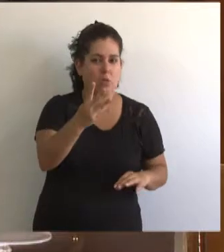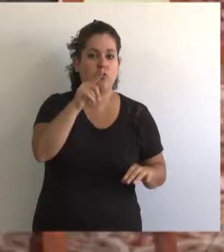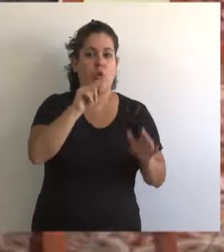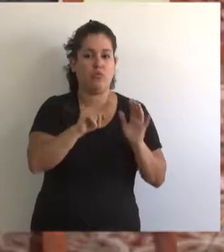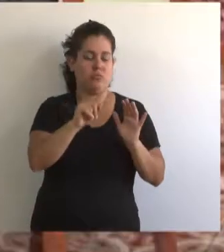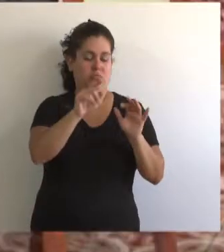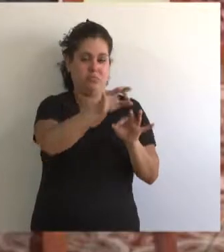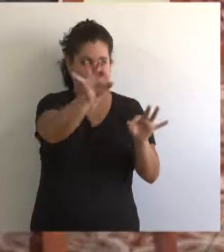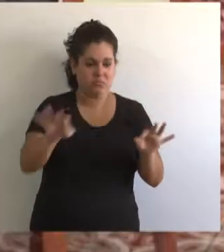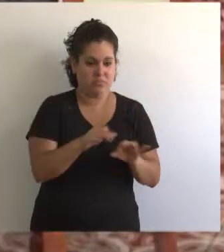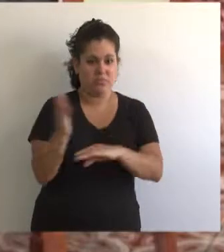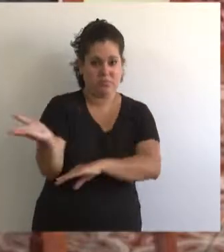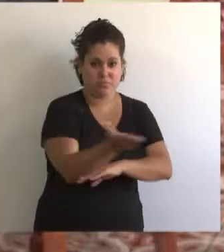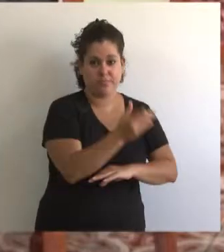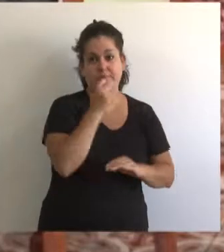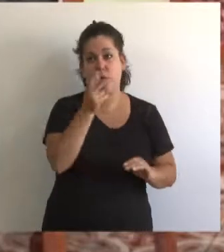por año.